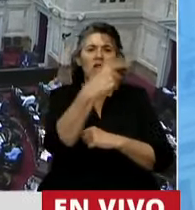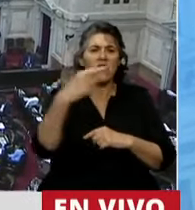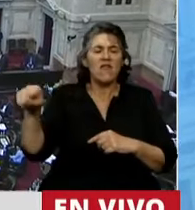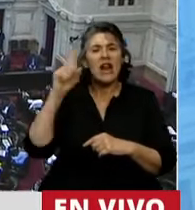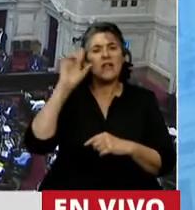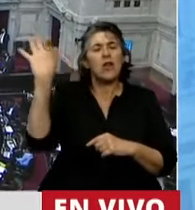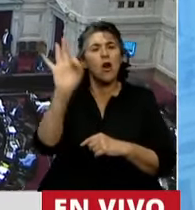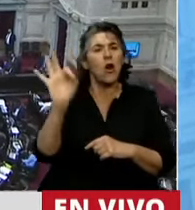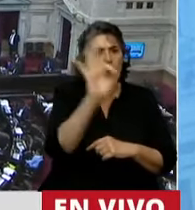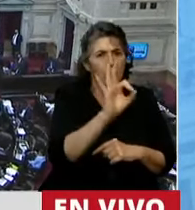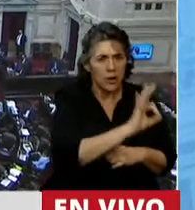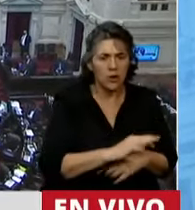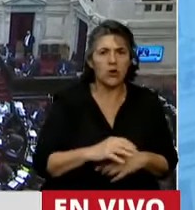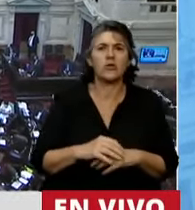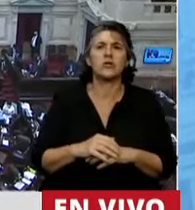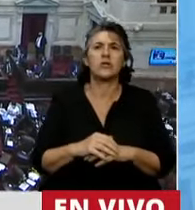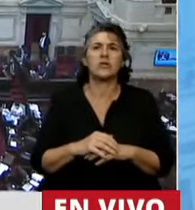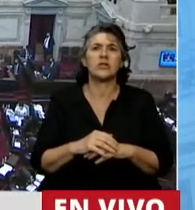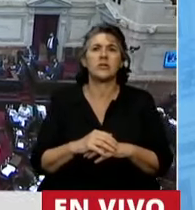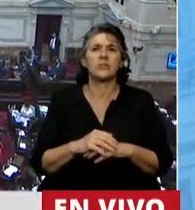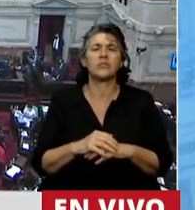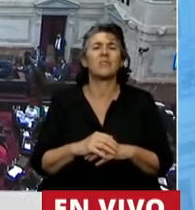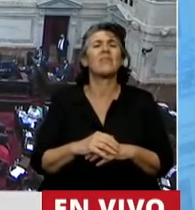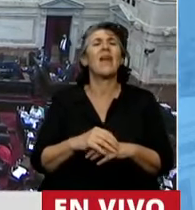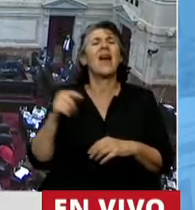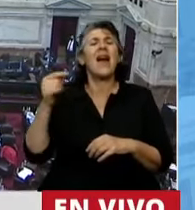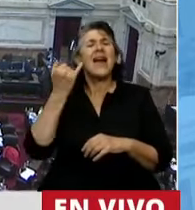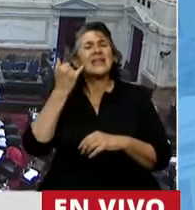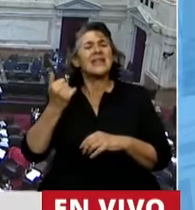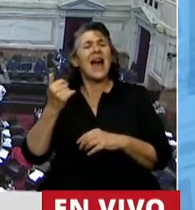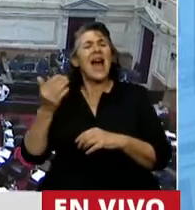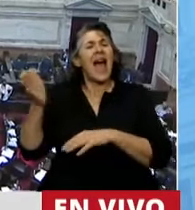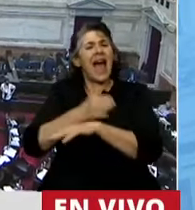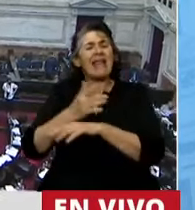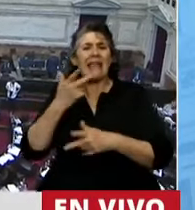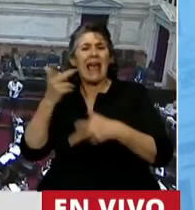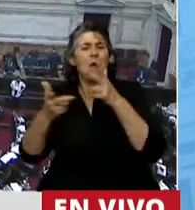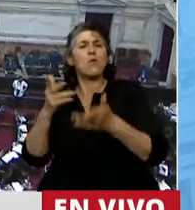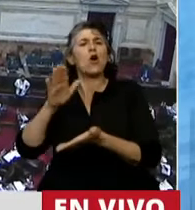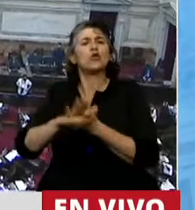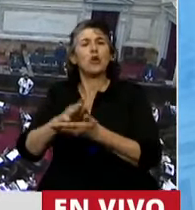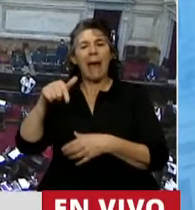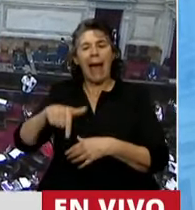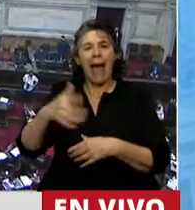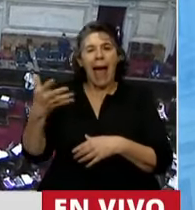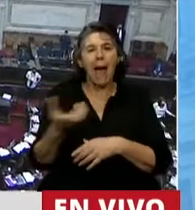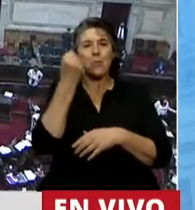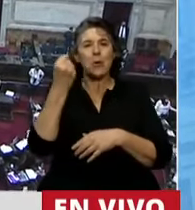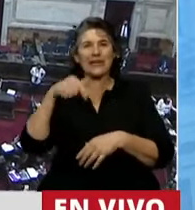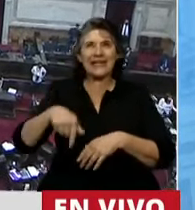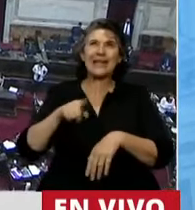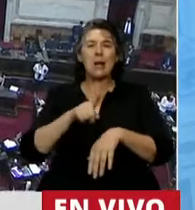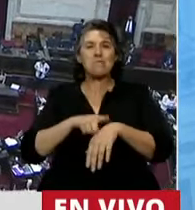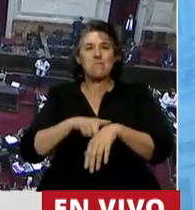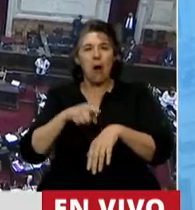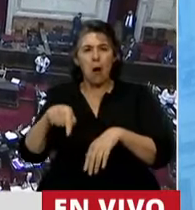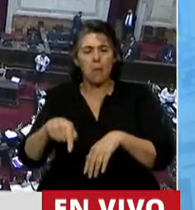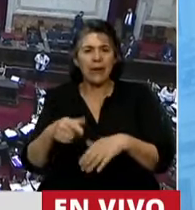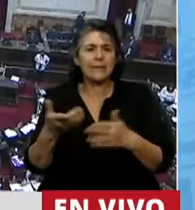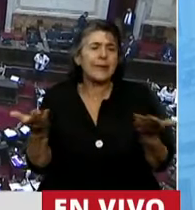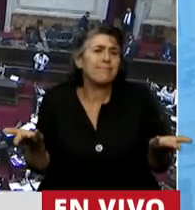se plantea la cuestión de la oportunidad del tratamiento del proyecto, la realidad, señor presidente, es que no hay un